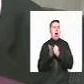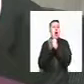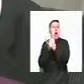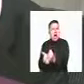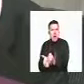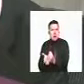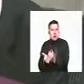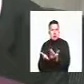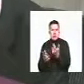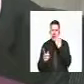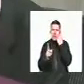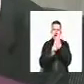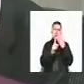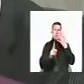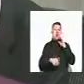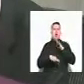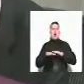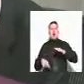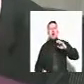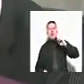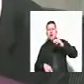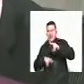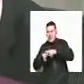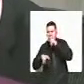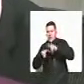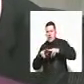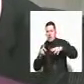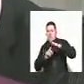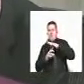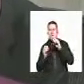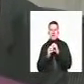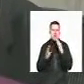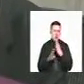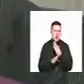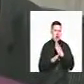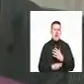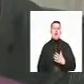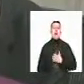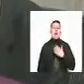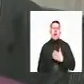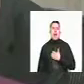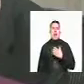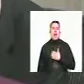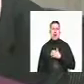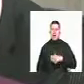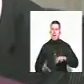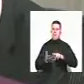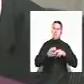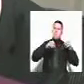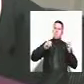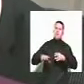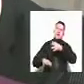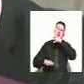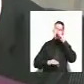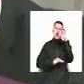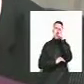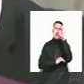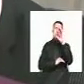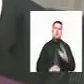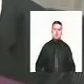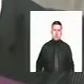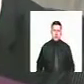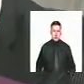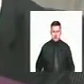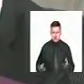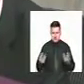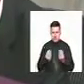ayudar a mitigar el impacto de los fenómenos naturales y demás problemas que aquejan en especial al abandono del campo colombiano y a